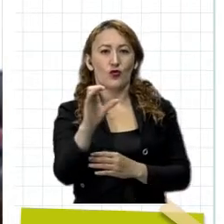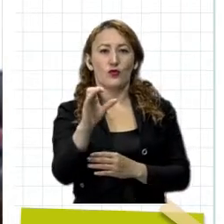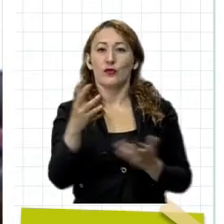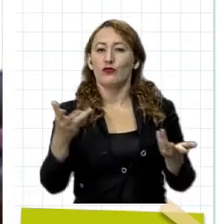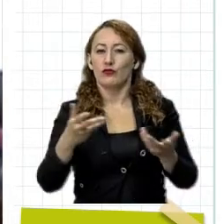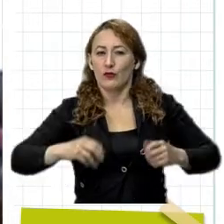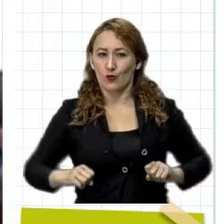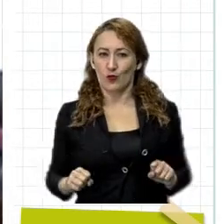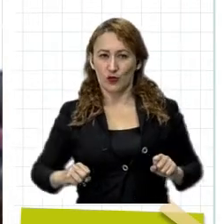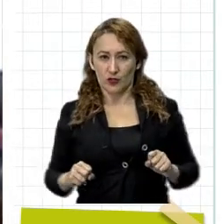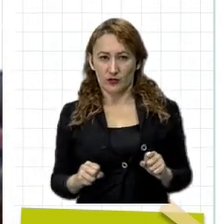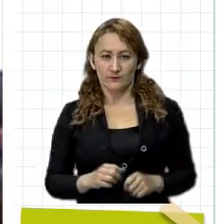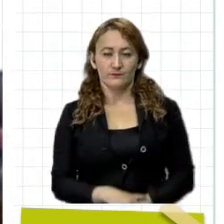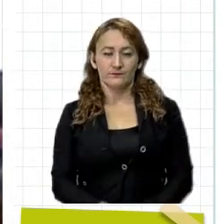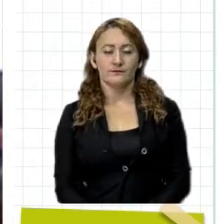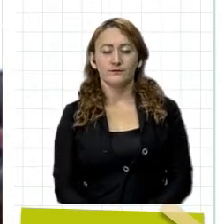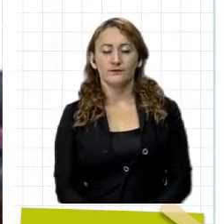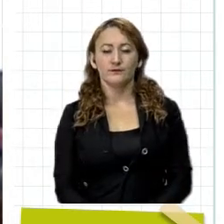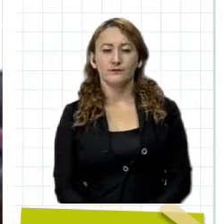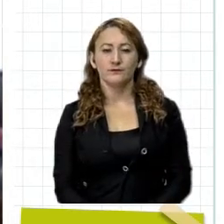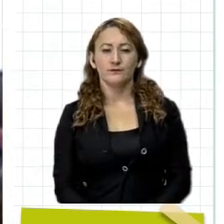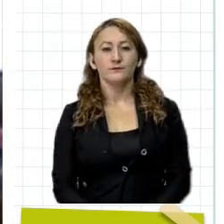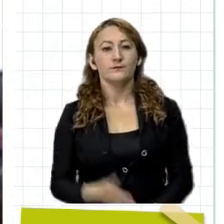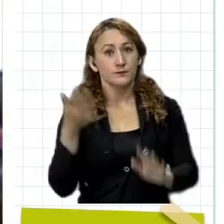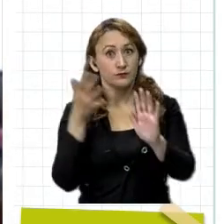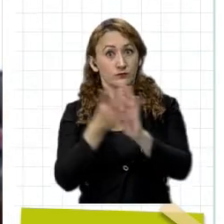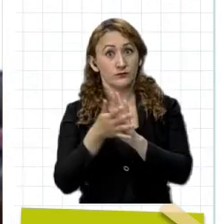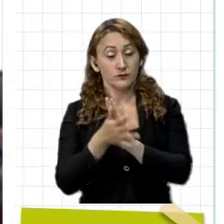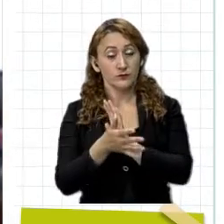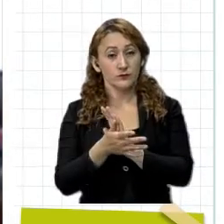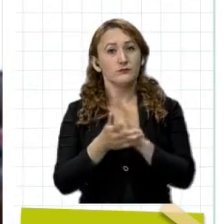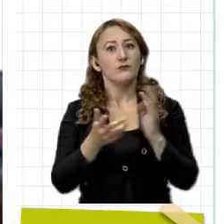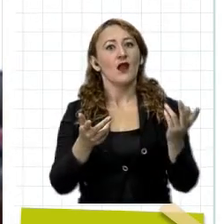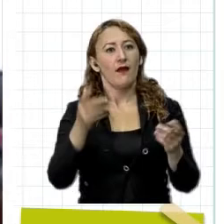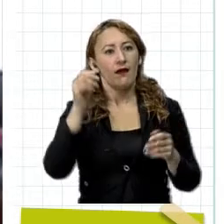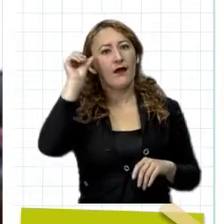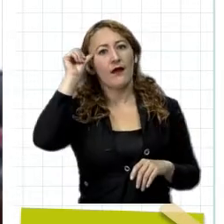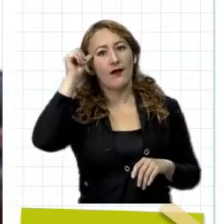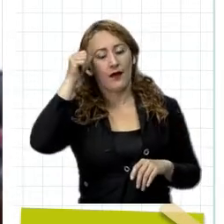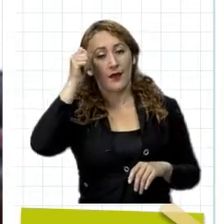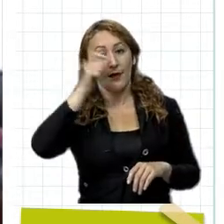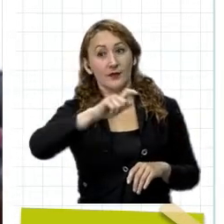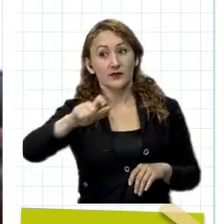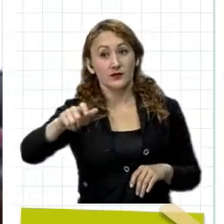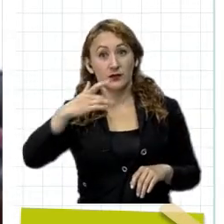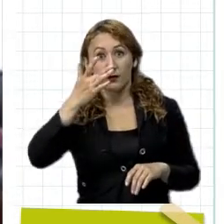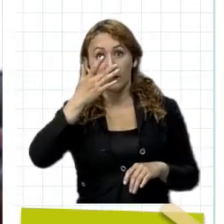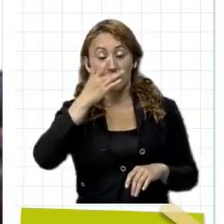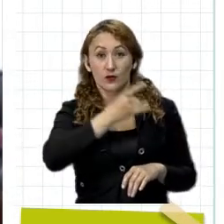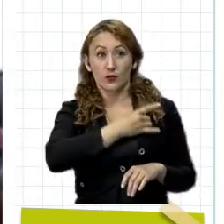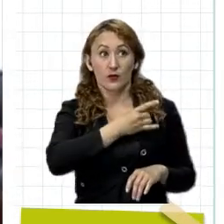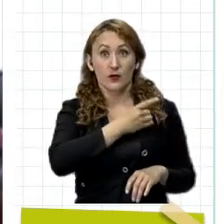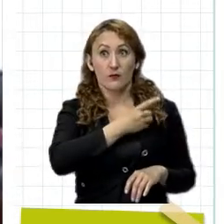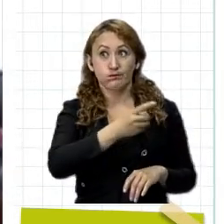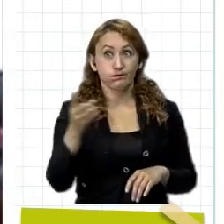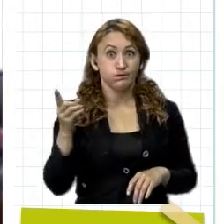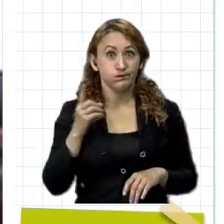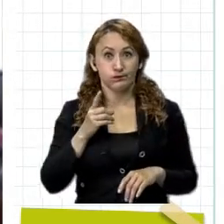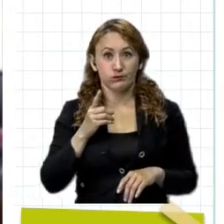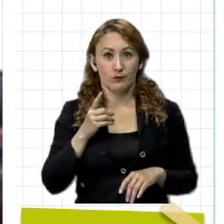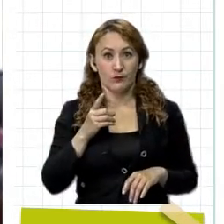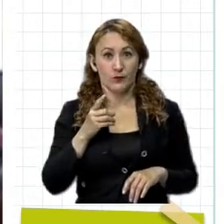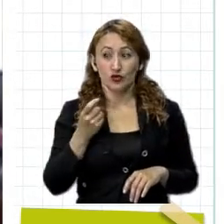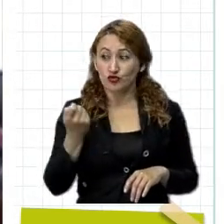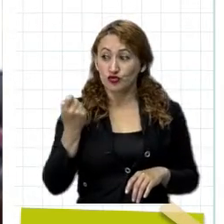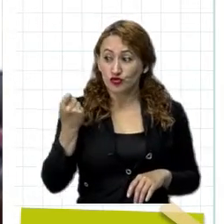Bogotá. Estos datos nos recuerdan que la presencia de personas negras en las universidades no es un hecho